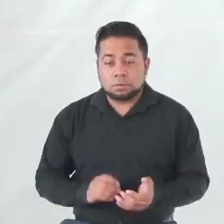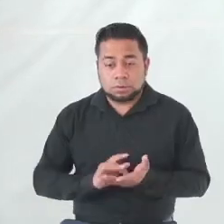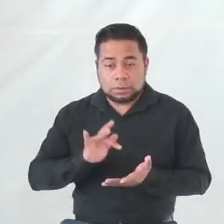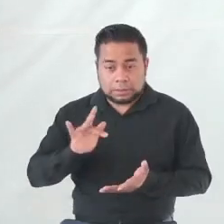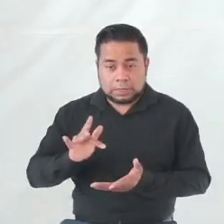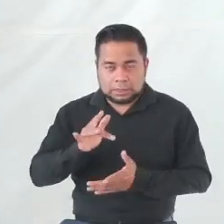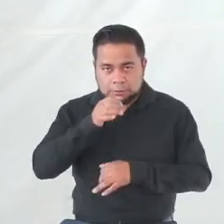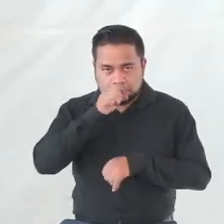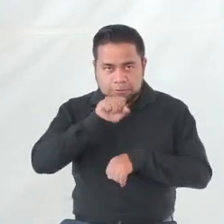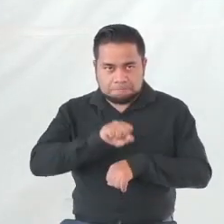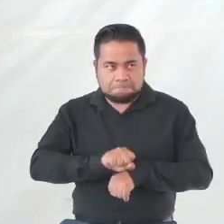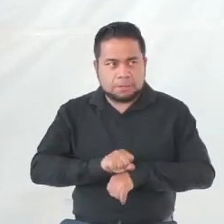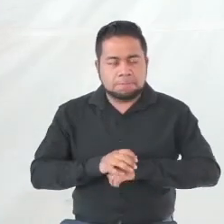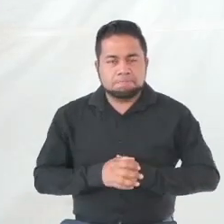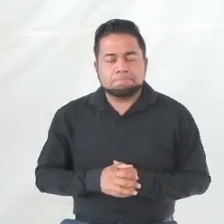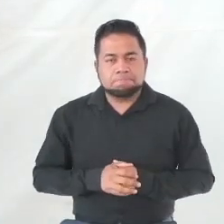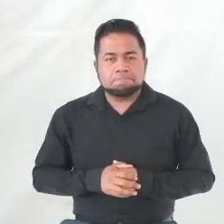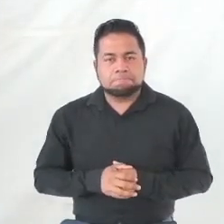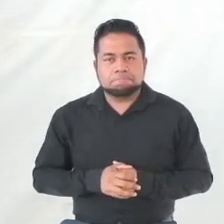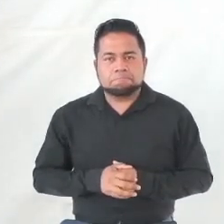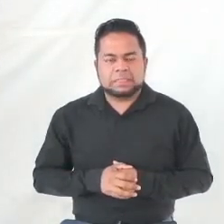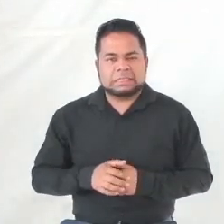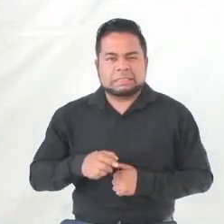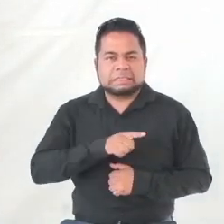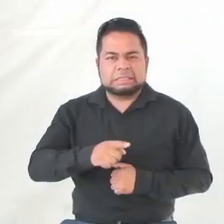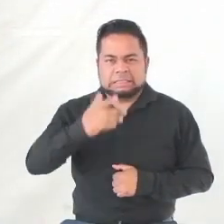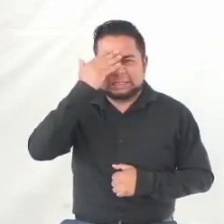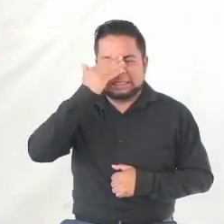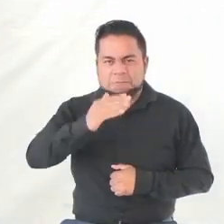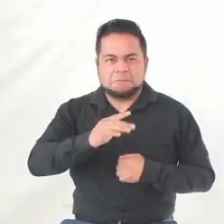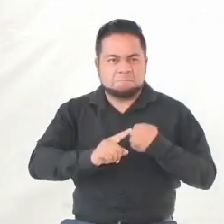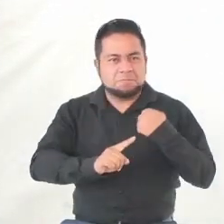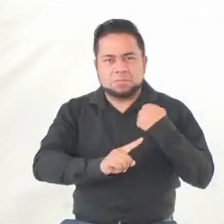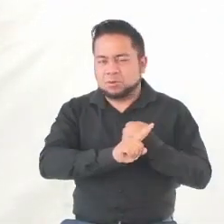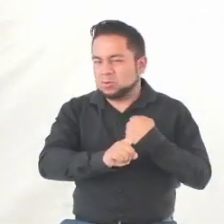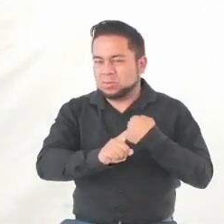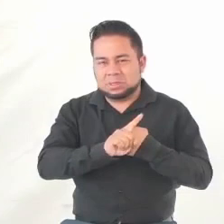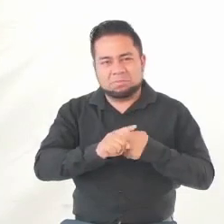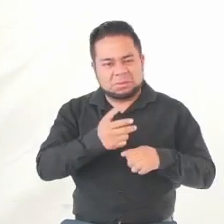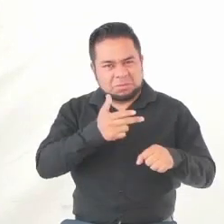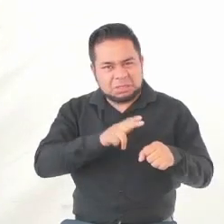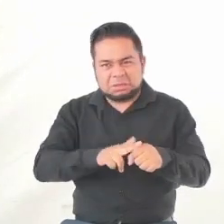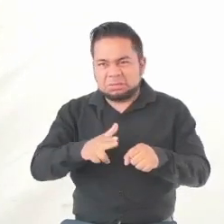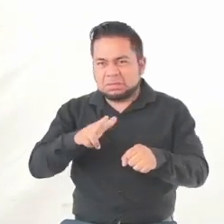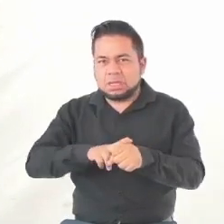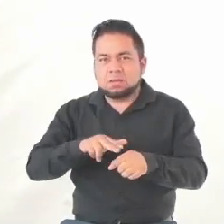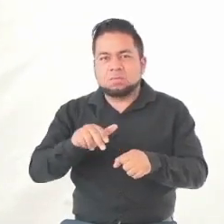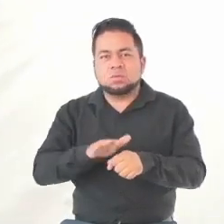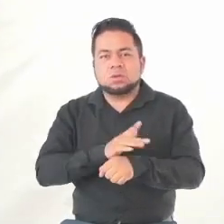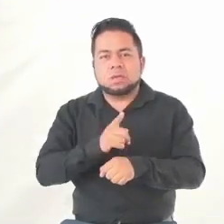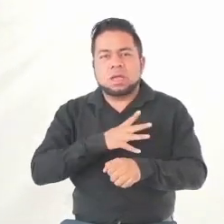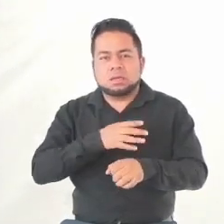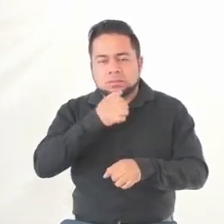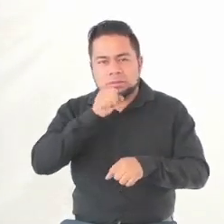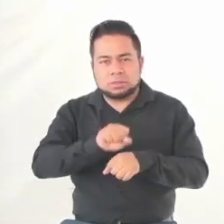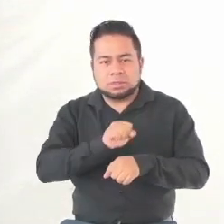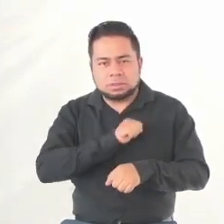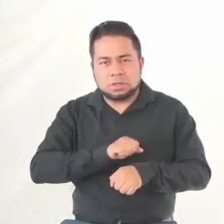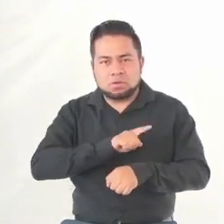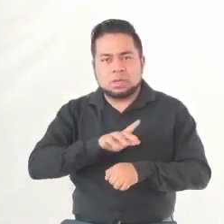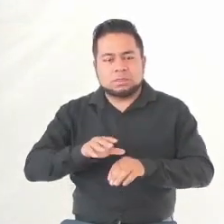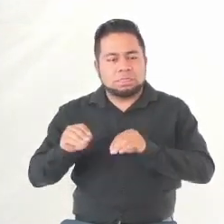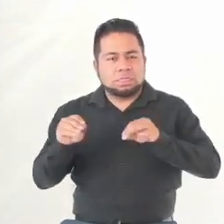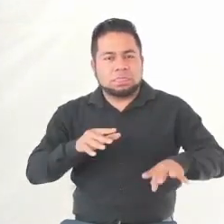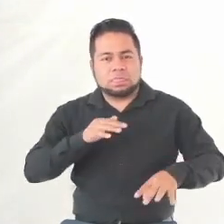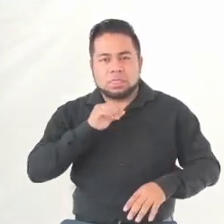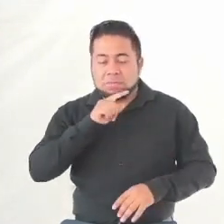que tiene Oaxaca en materia de salud, derivado del abandono y la corrupción que prevalece en la Secretaría de Salud. Por